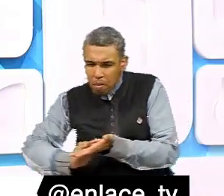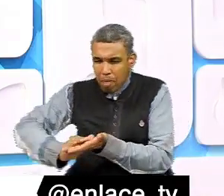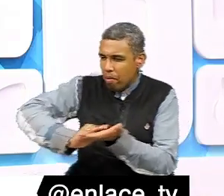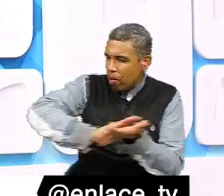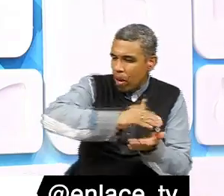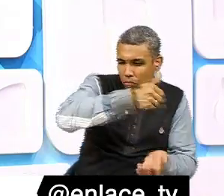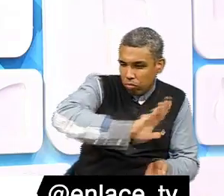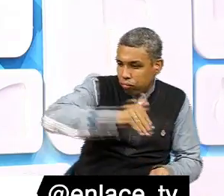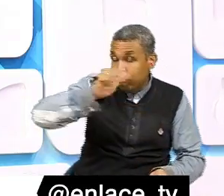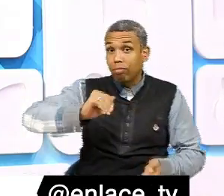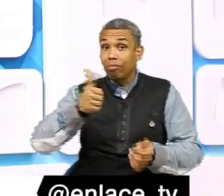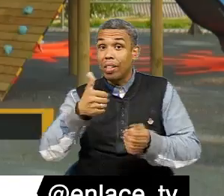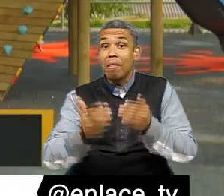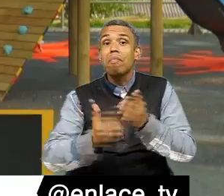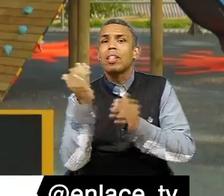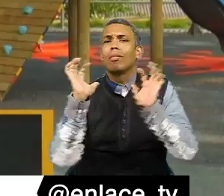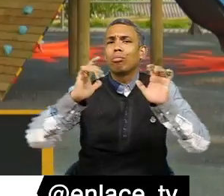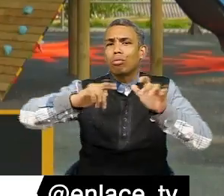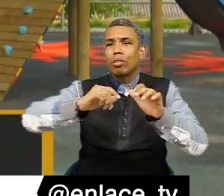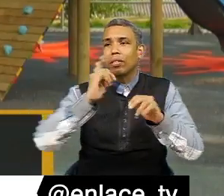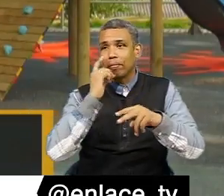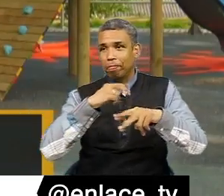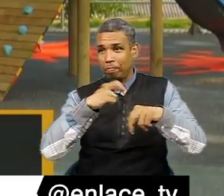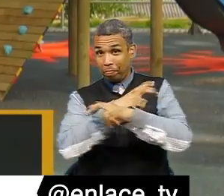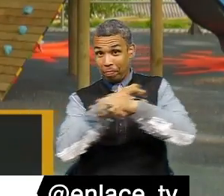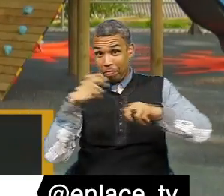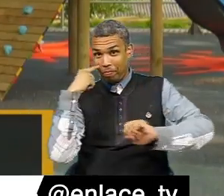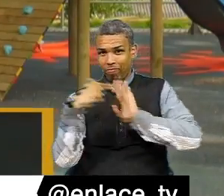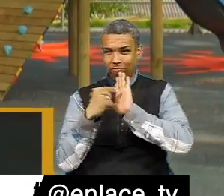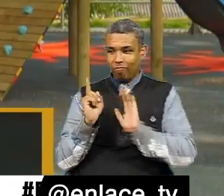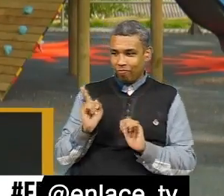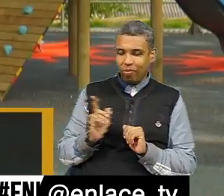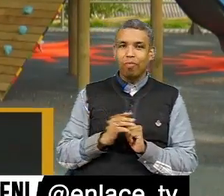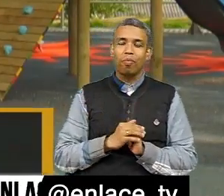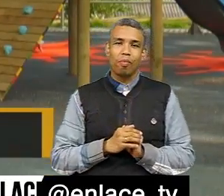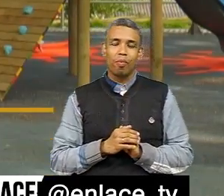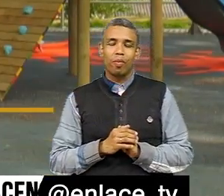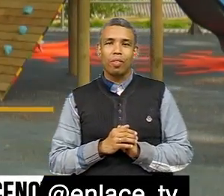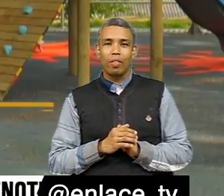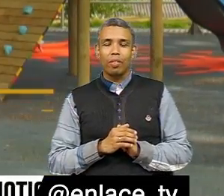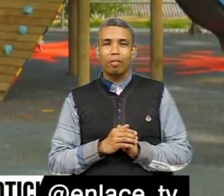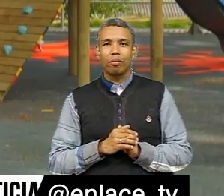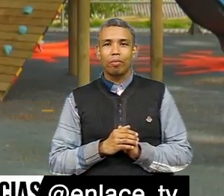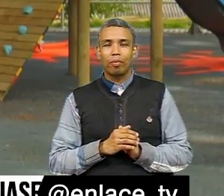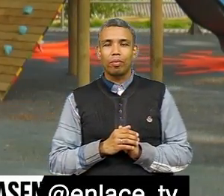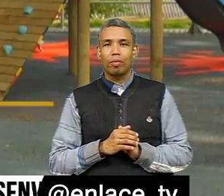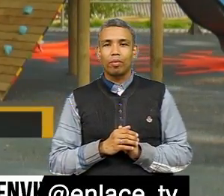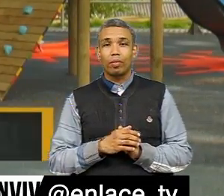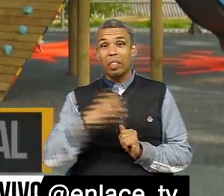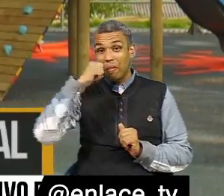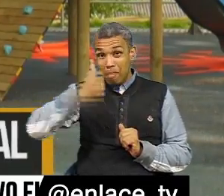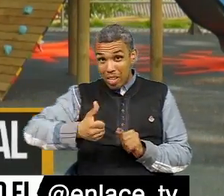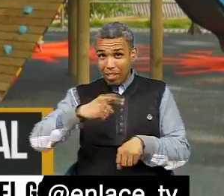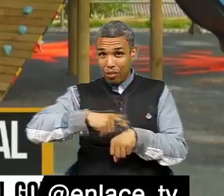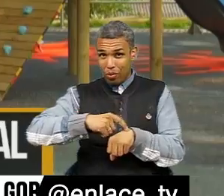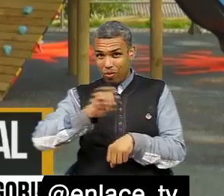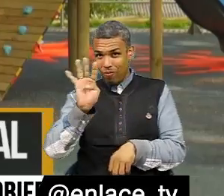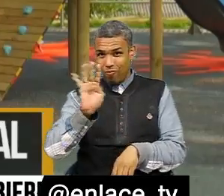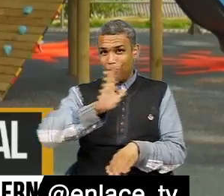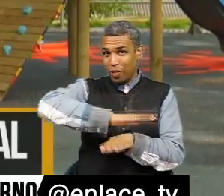libre. Este es el Parque Gonzalo Jiménez de Quesada, ubicado en el barrio Inscredial. Mañana a las 4 de la tarde